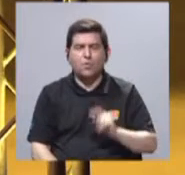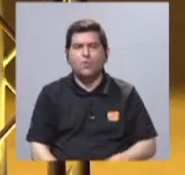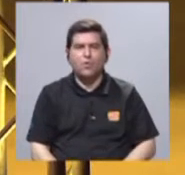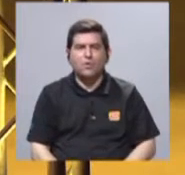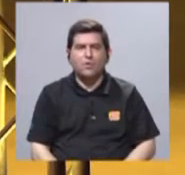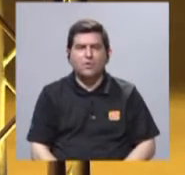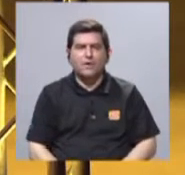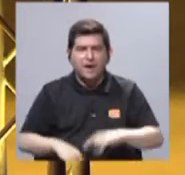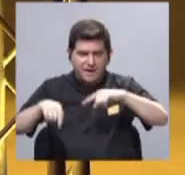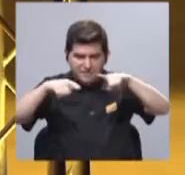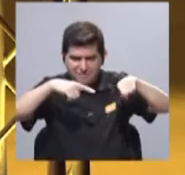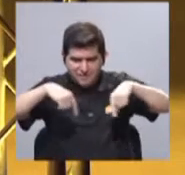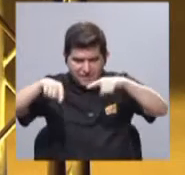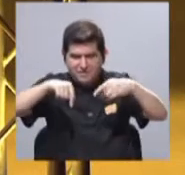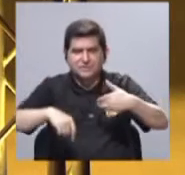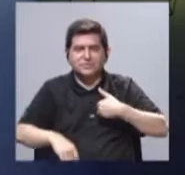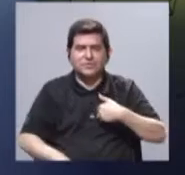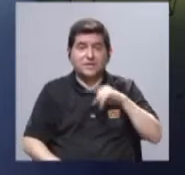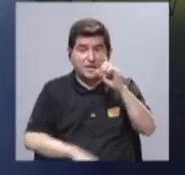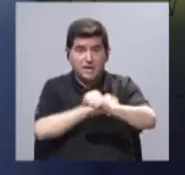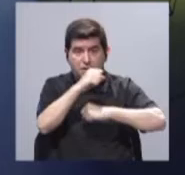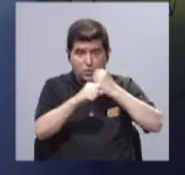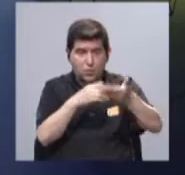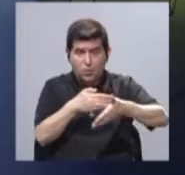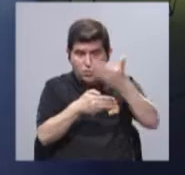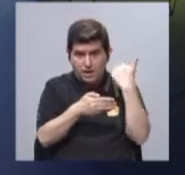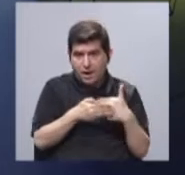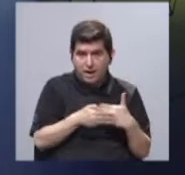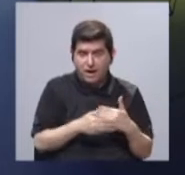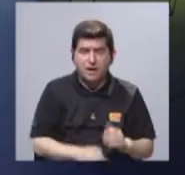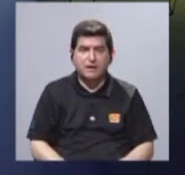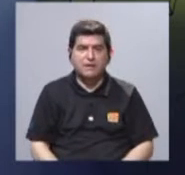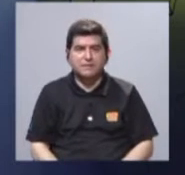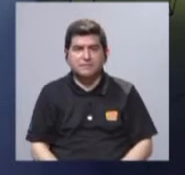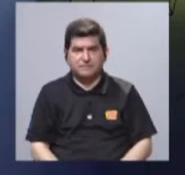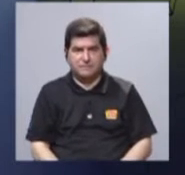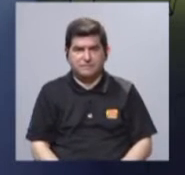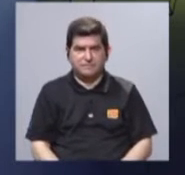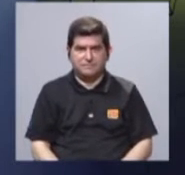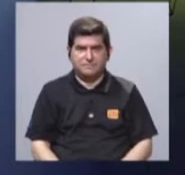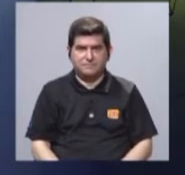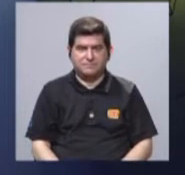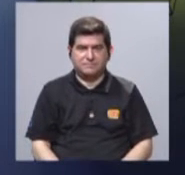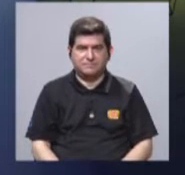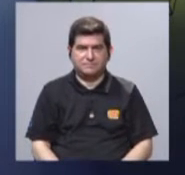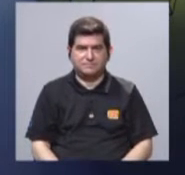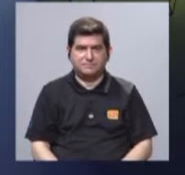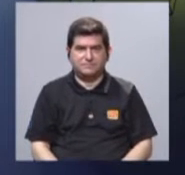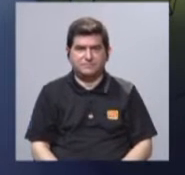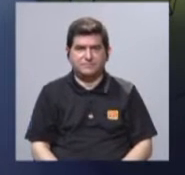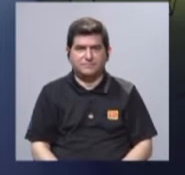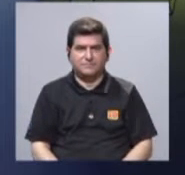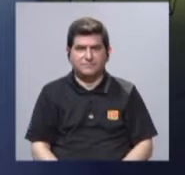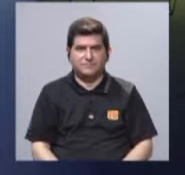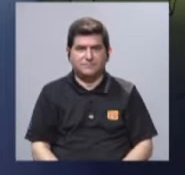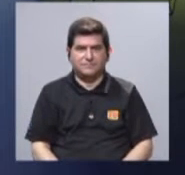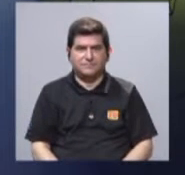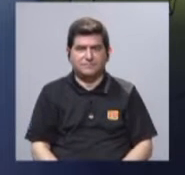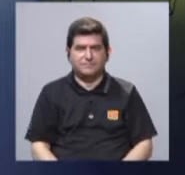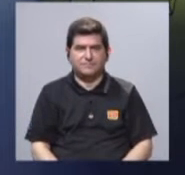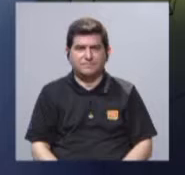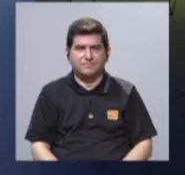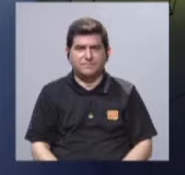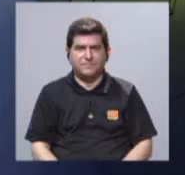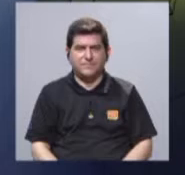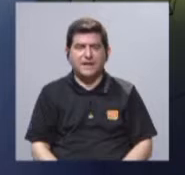sorprendentes yo estaba escuchando una grabación que tuvo